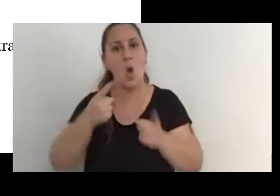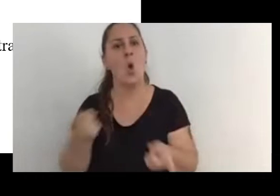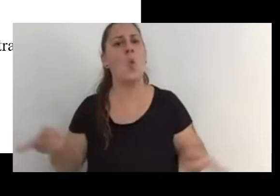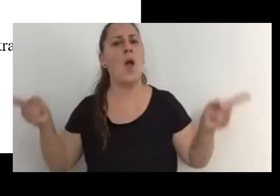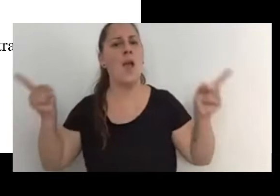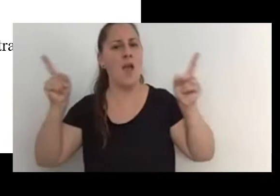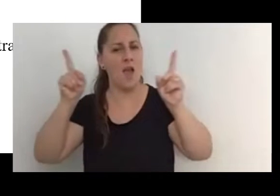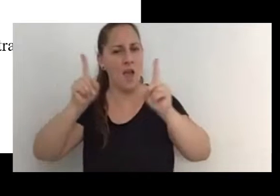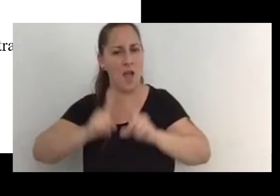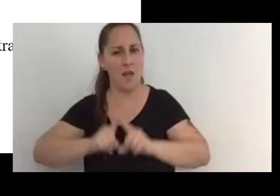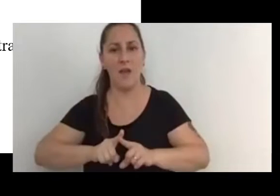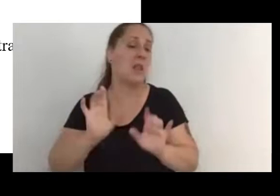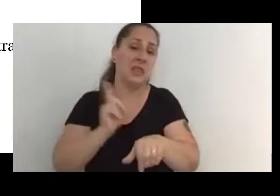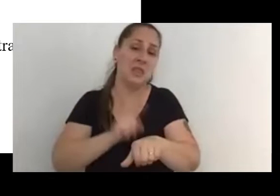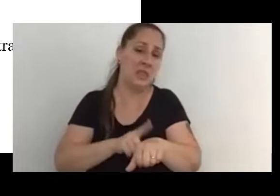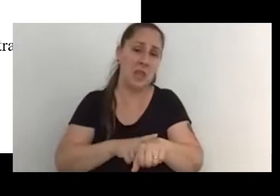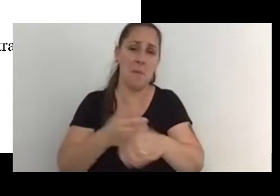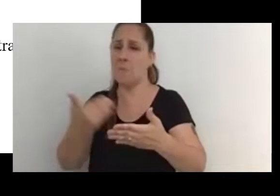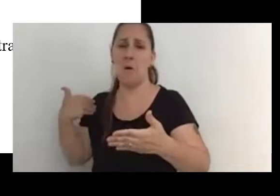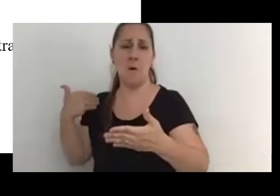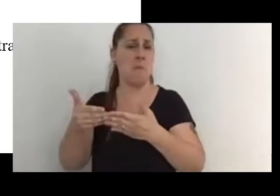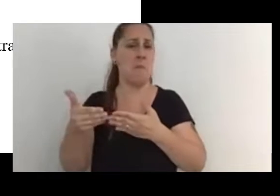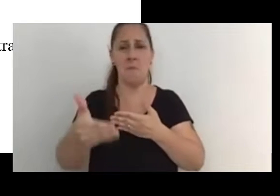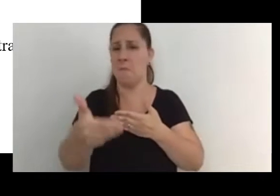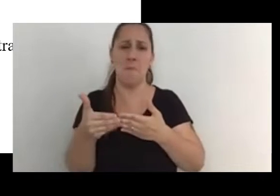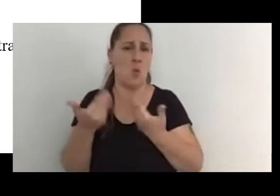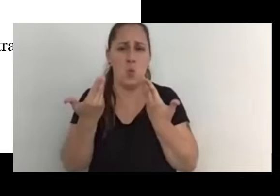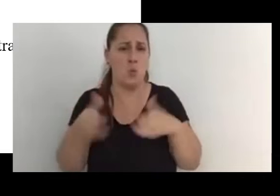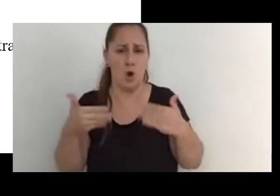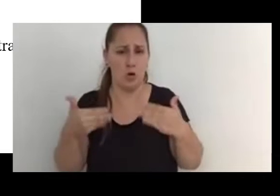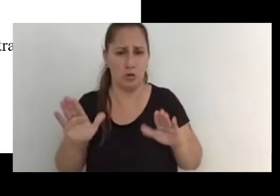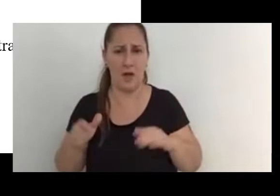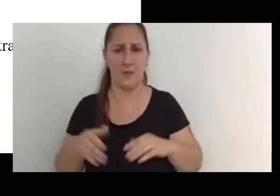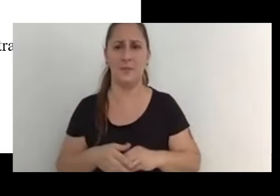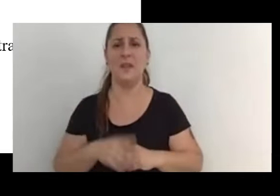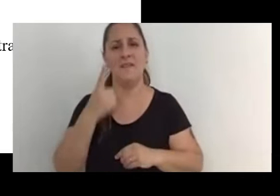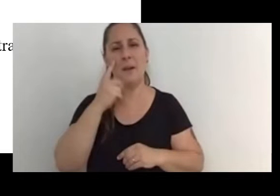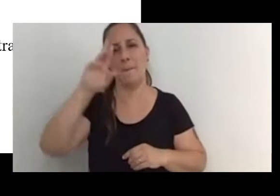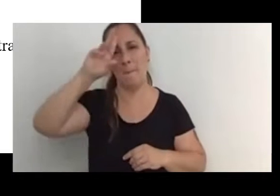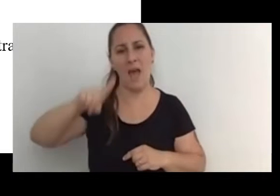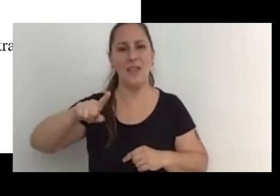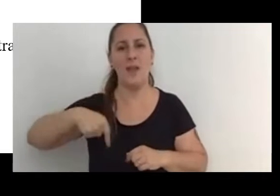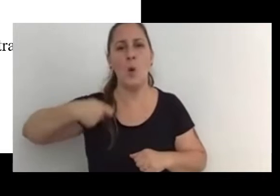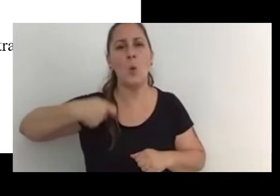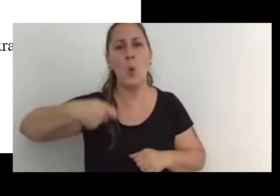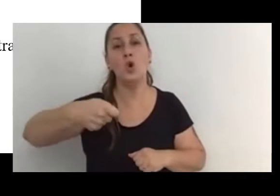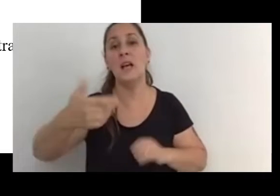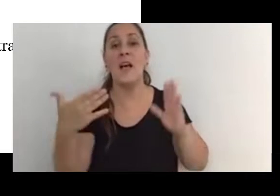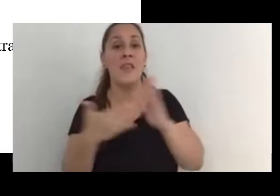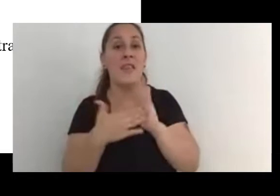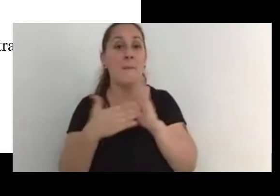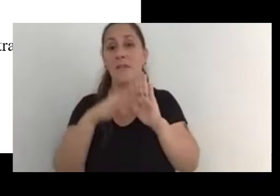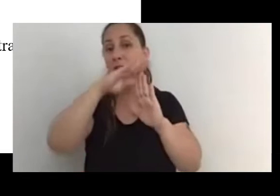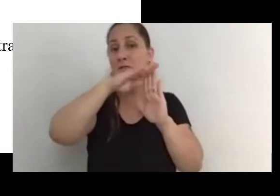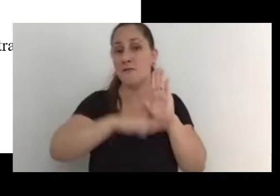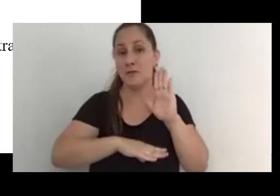no importa el tiempo transcurrido, porque van a ver que el plan de cuotas puede llegar, de acuerdo a la condición, hasta